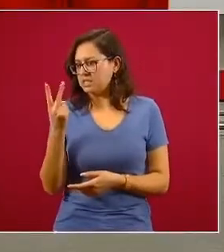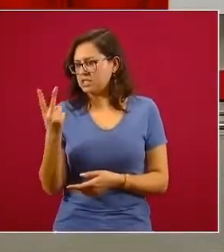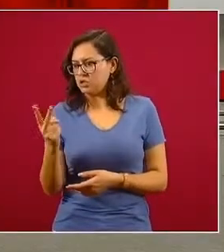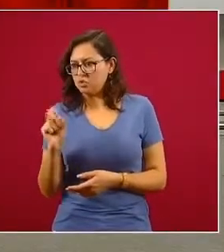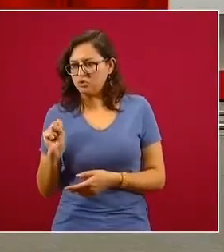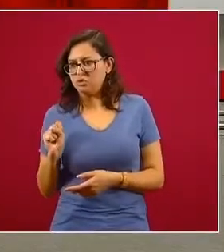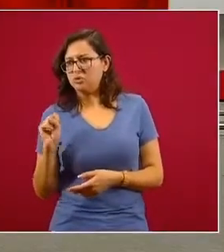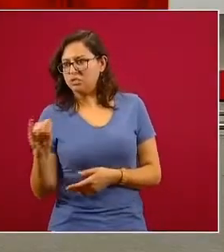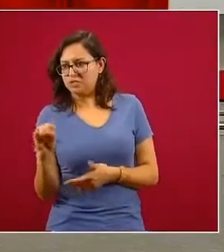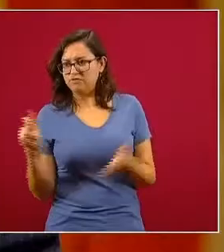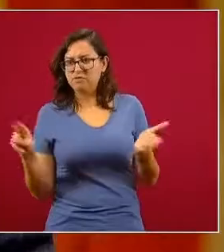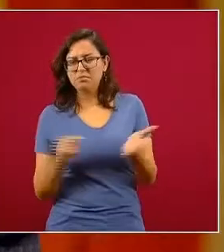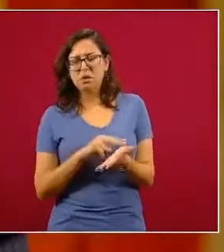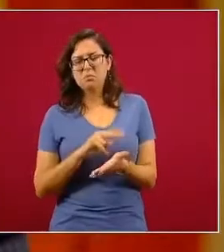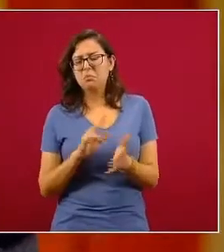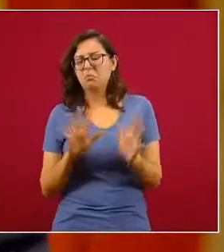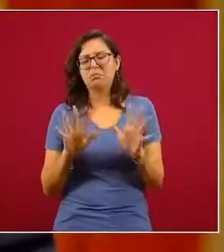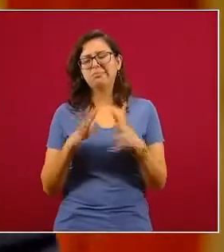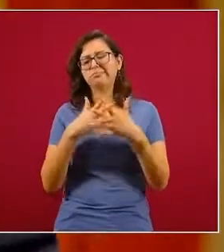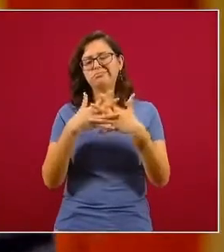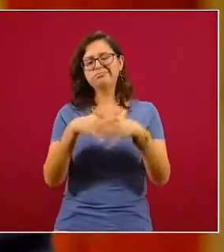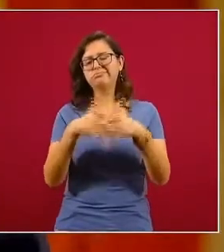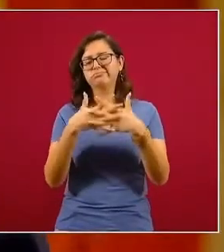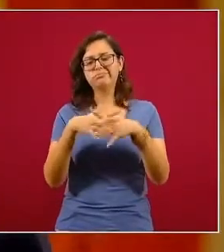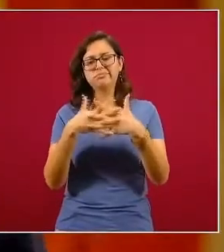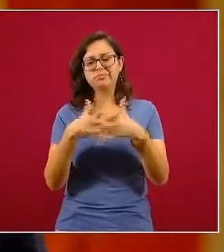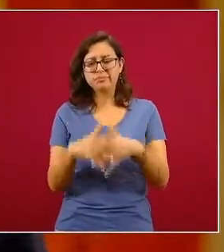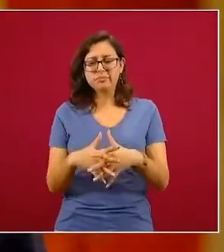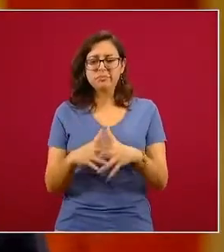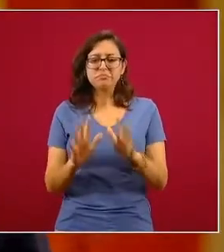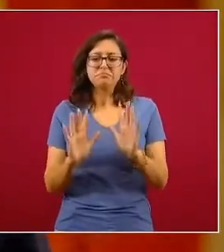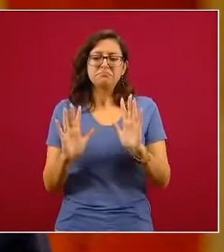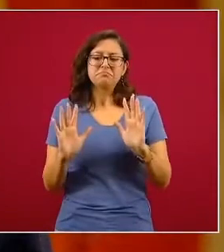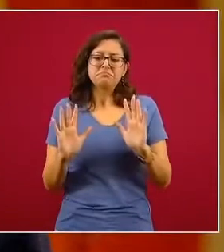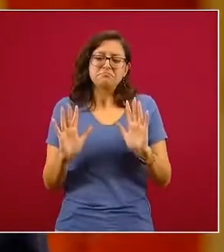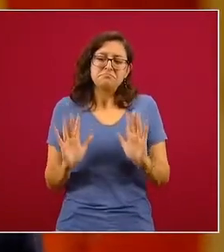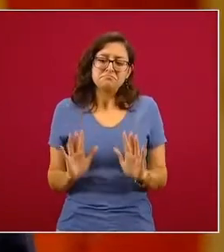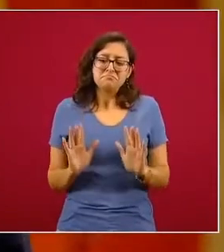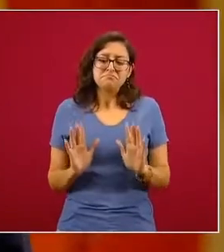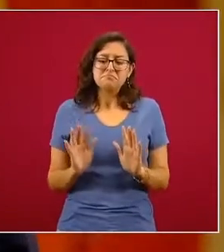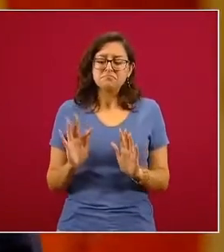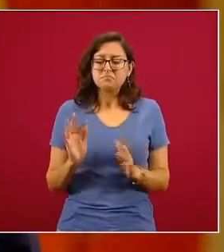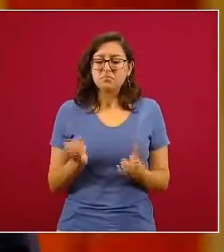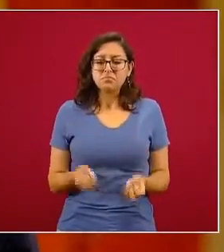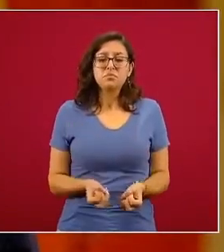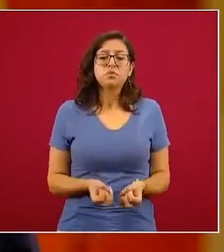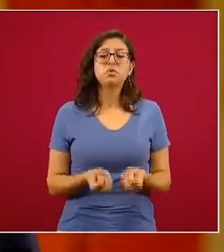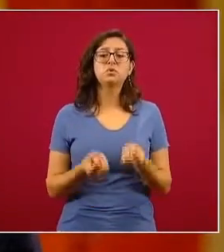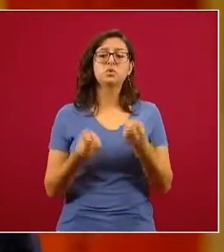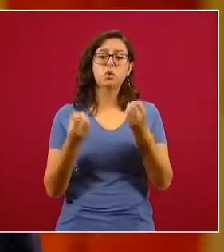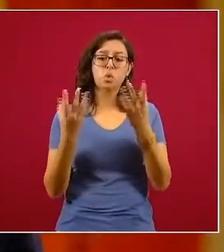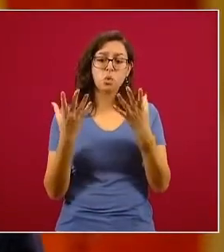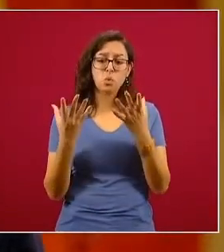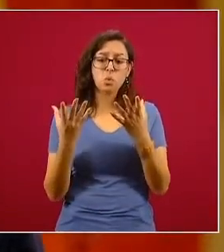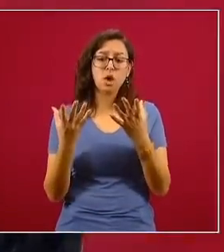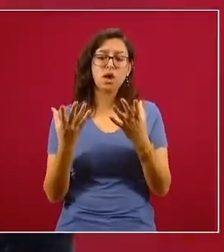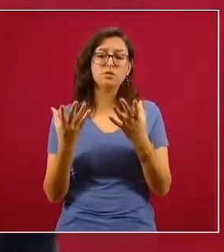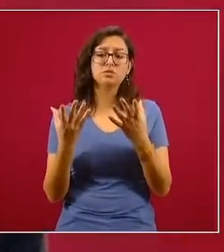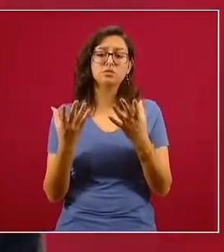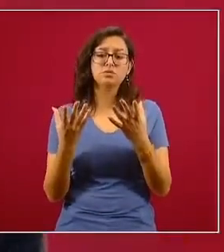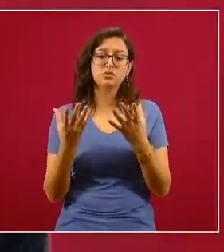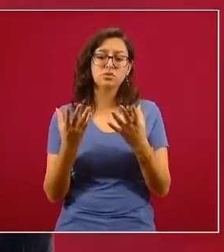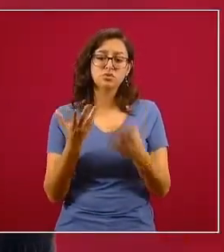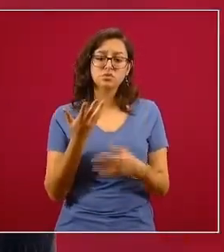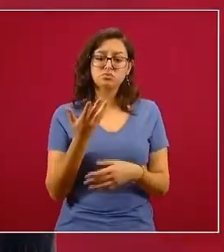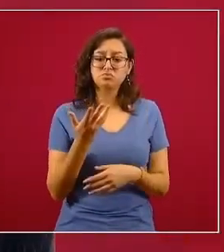un mixto, en términos estadísticos, aun cuando hubiera una diferencia en el porcentaje de